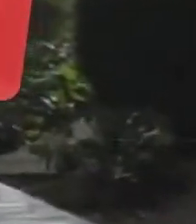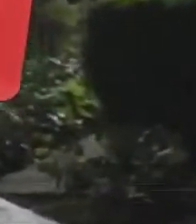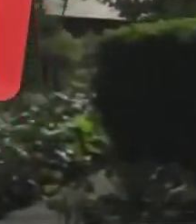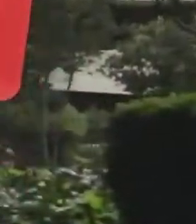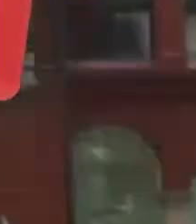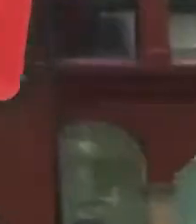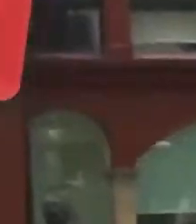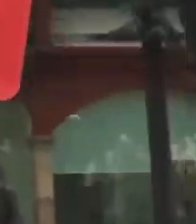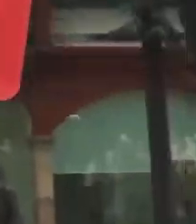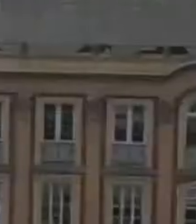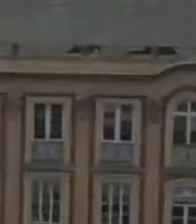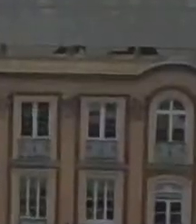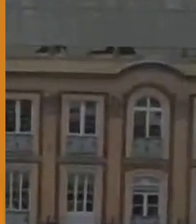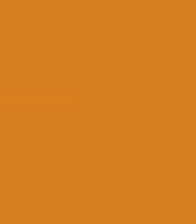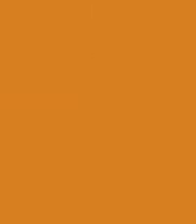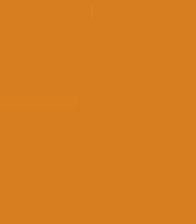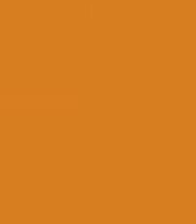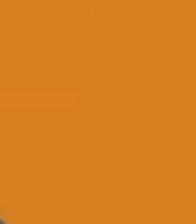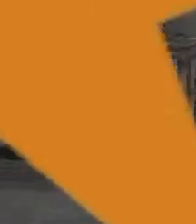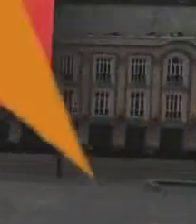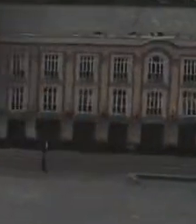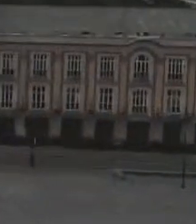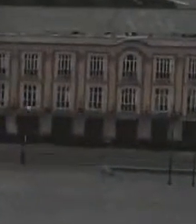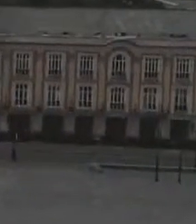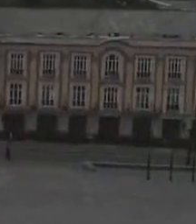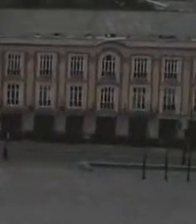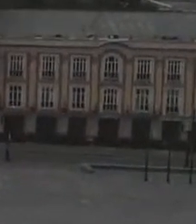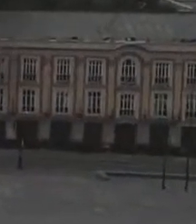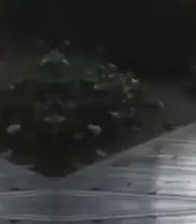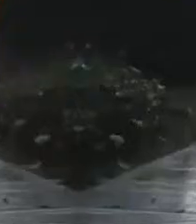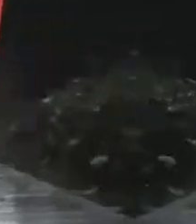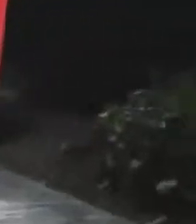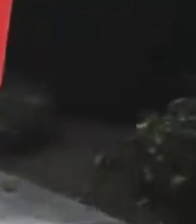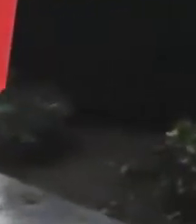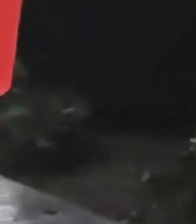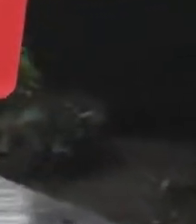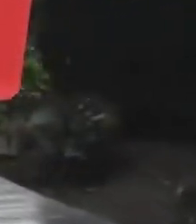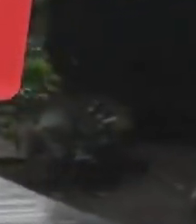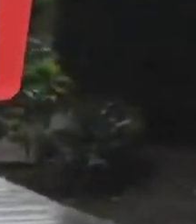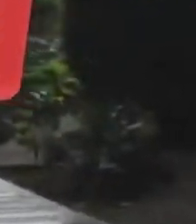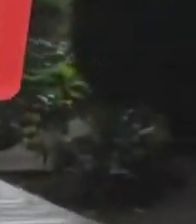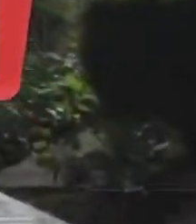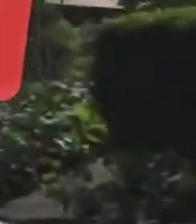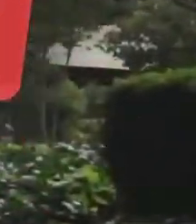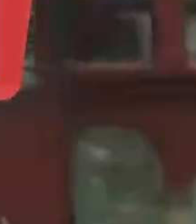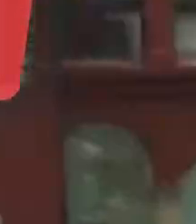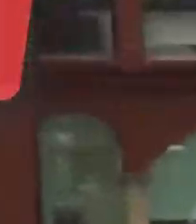para la ciudadanía. Al día con la alcaldía. Información de primera mano.